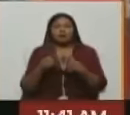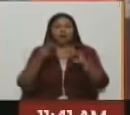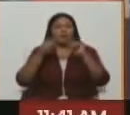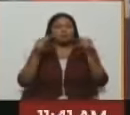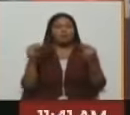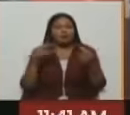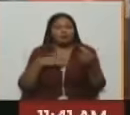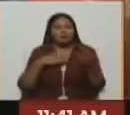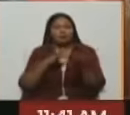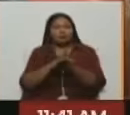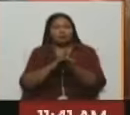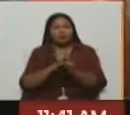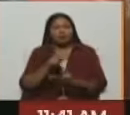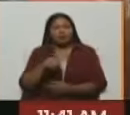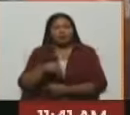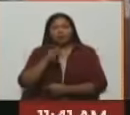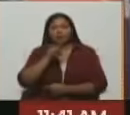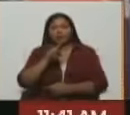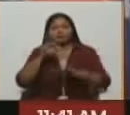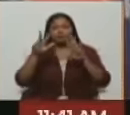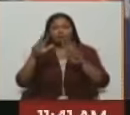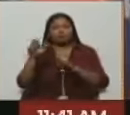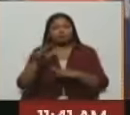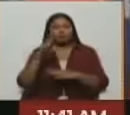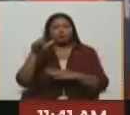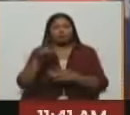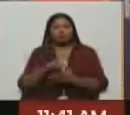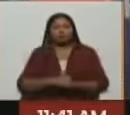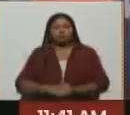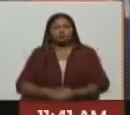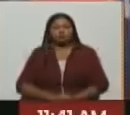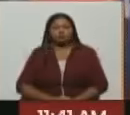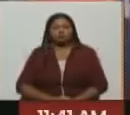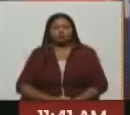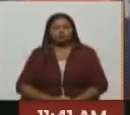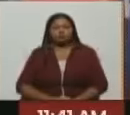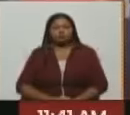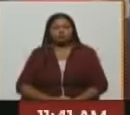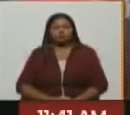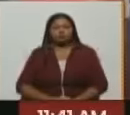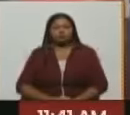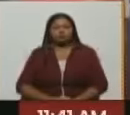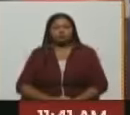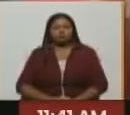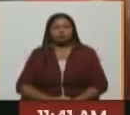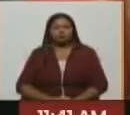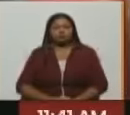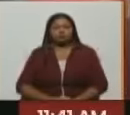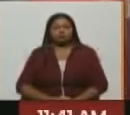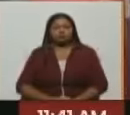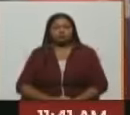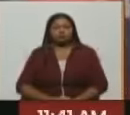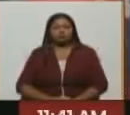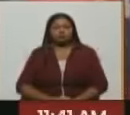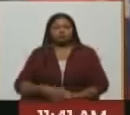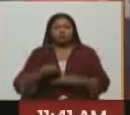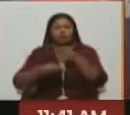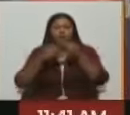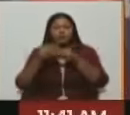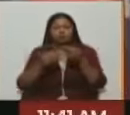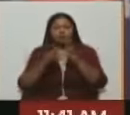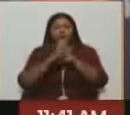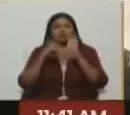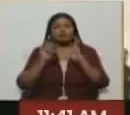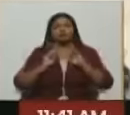28 de julio para ejercer el derecho humano al